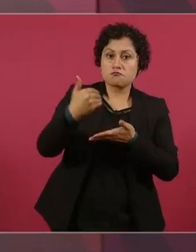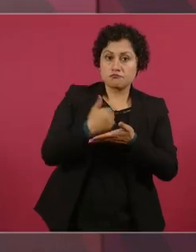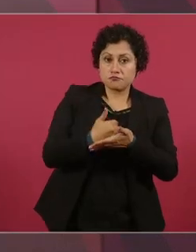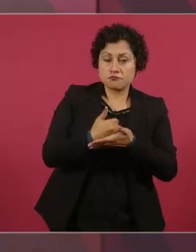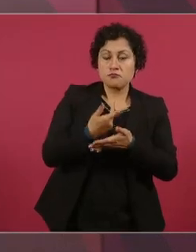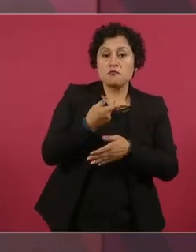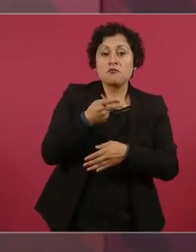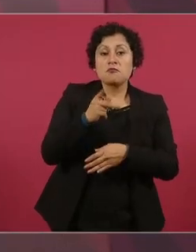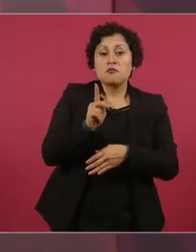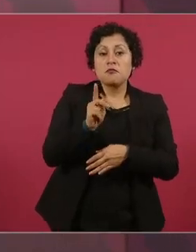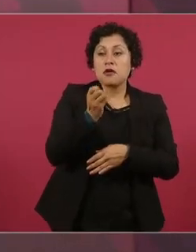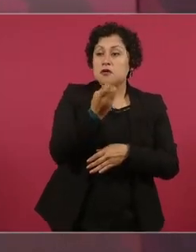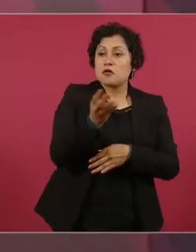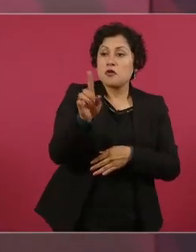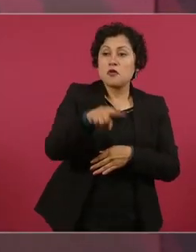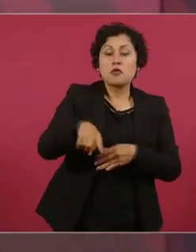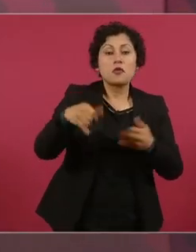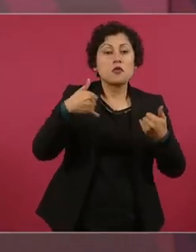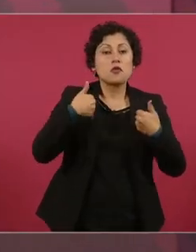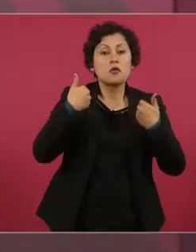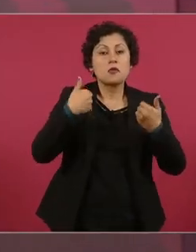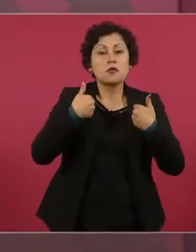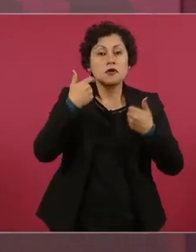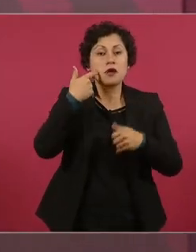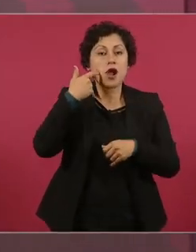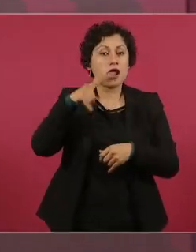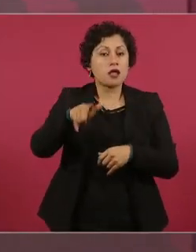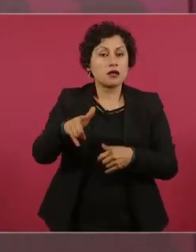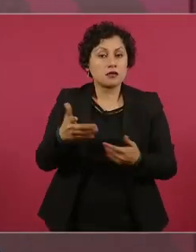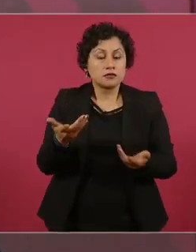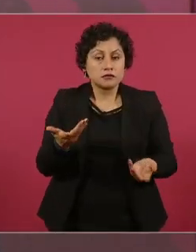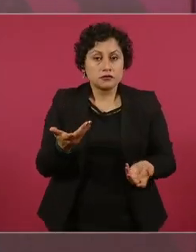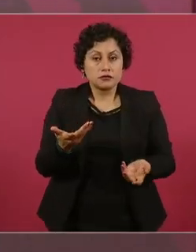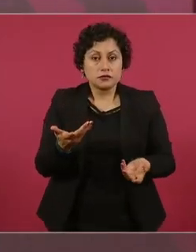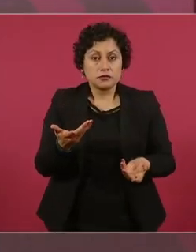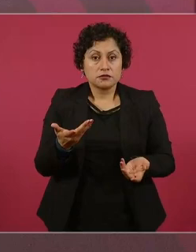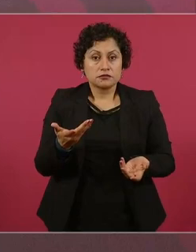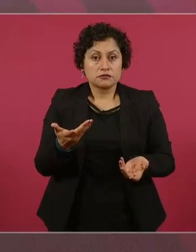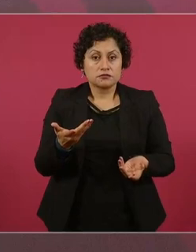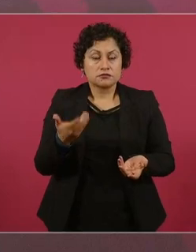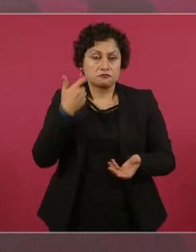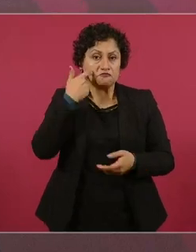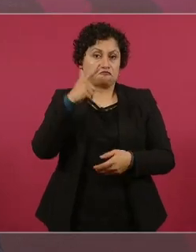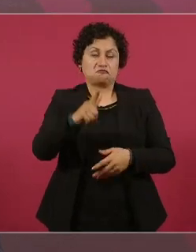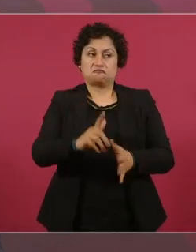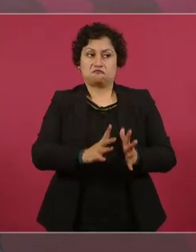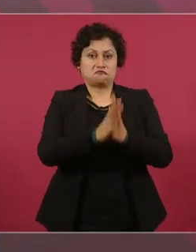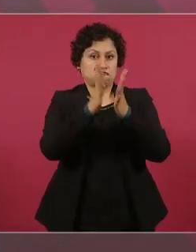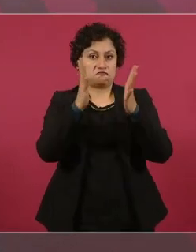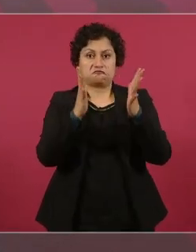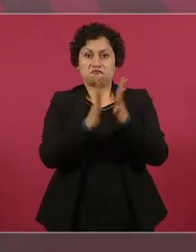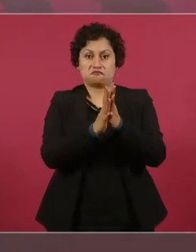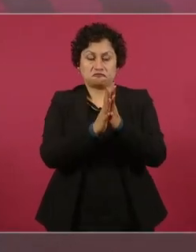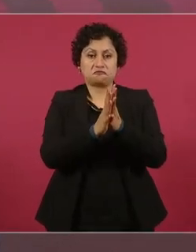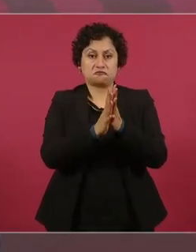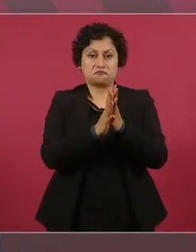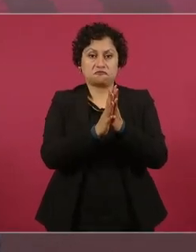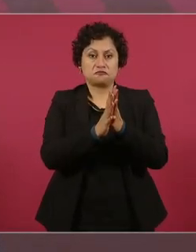participar en la delincuencia.